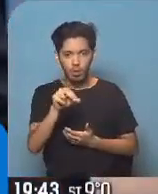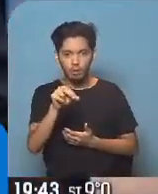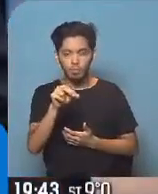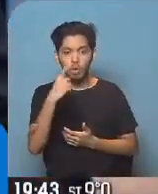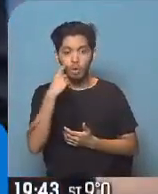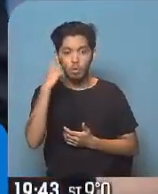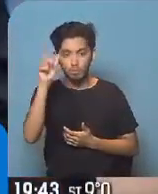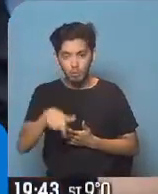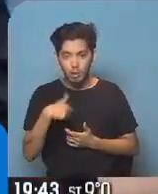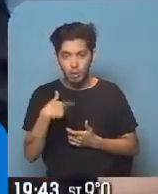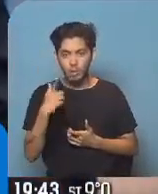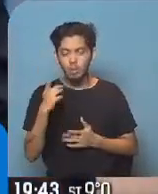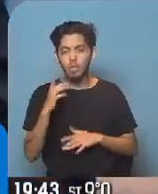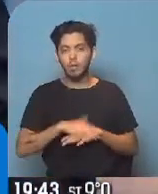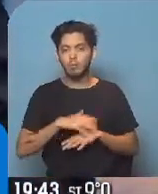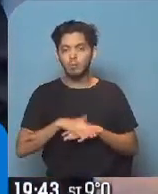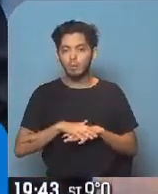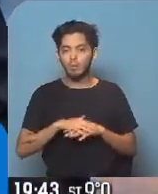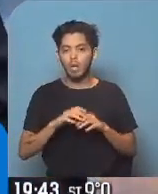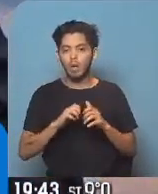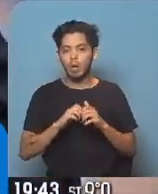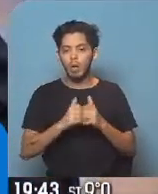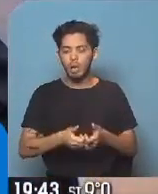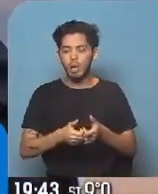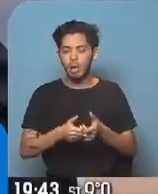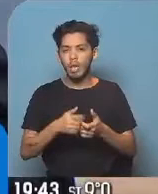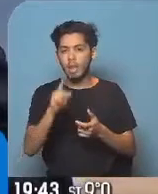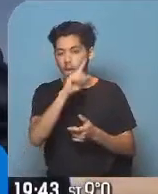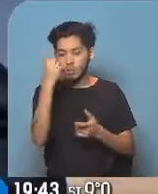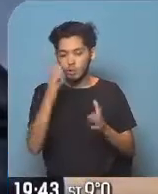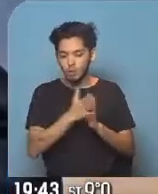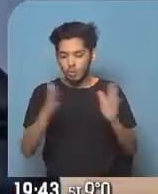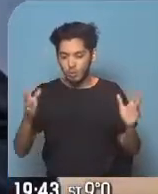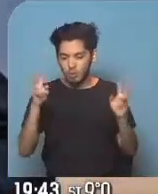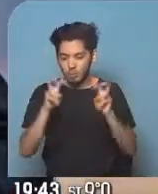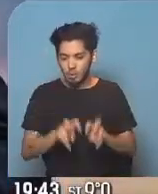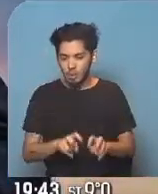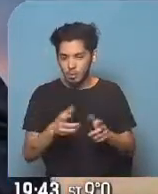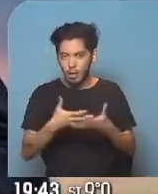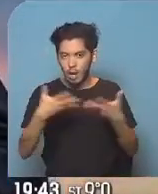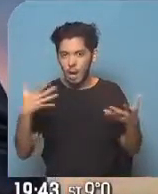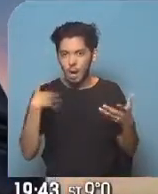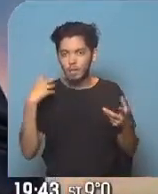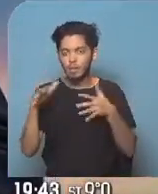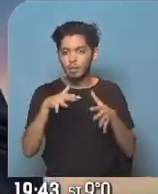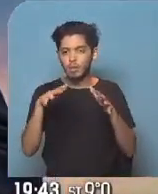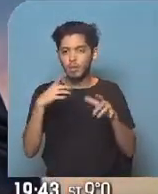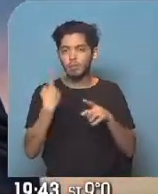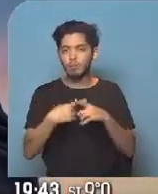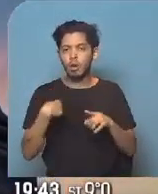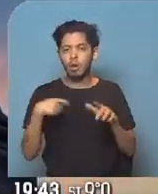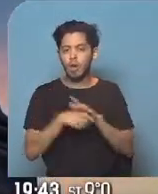fue el auditor general de la Nación durante todo el periodo que está investigando esta mega causa por